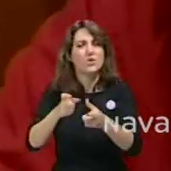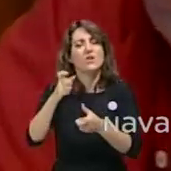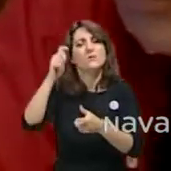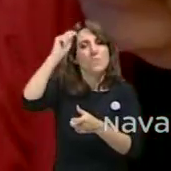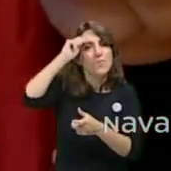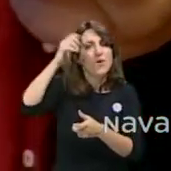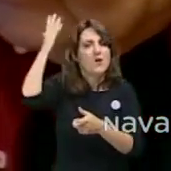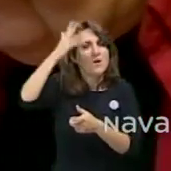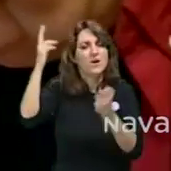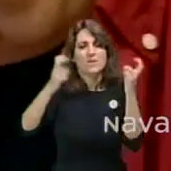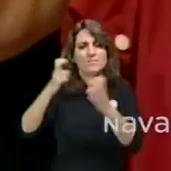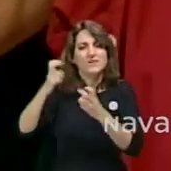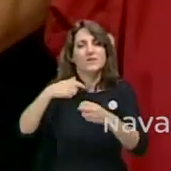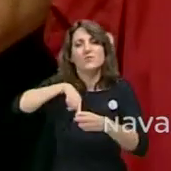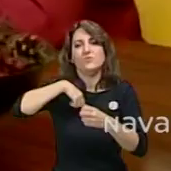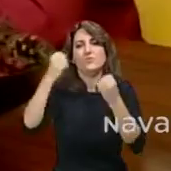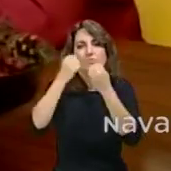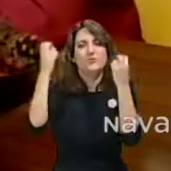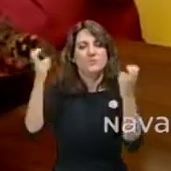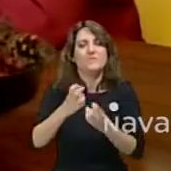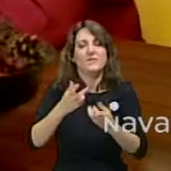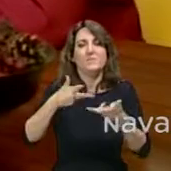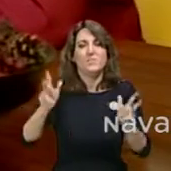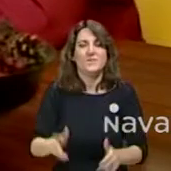a que acudan a nuestros actos.